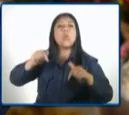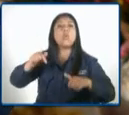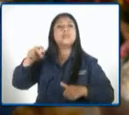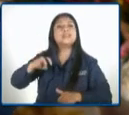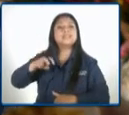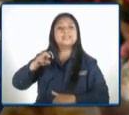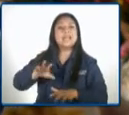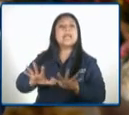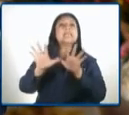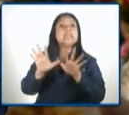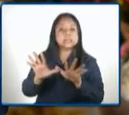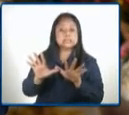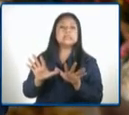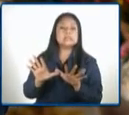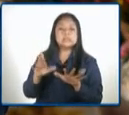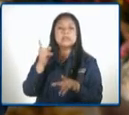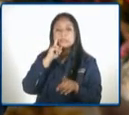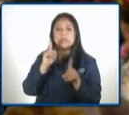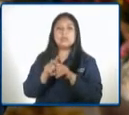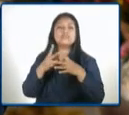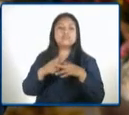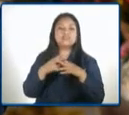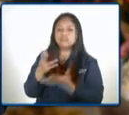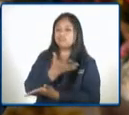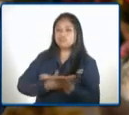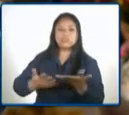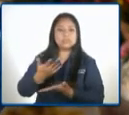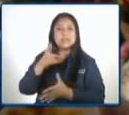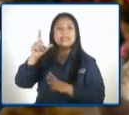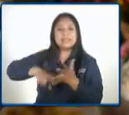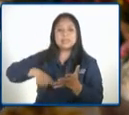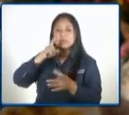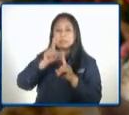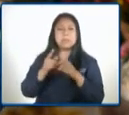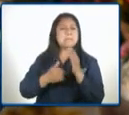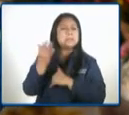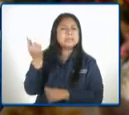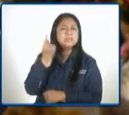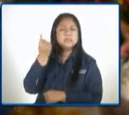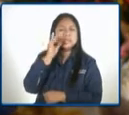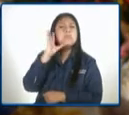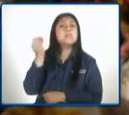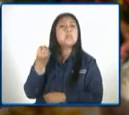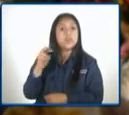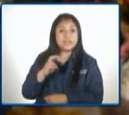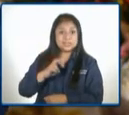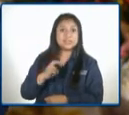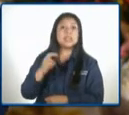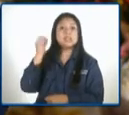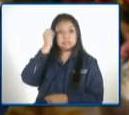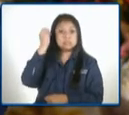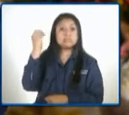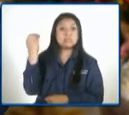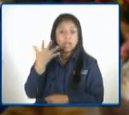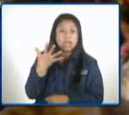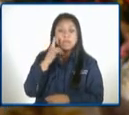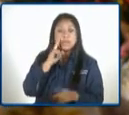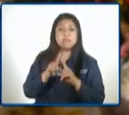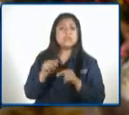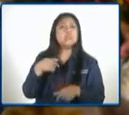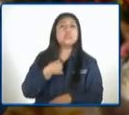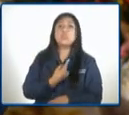la herramienta multilateral de crédito más importante de la región, porque necesitamos tener capacidad no solamente